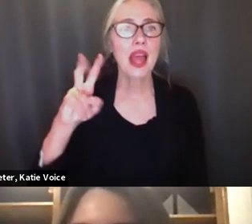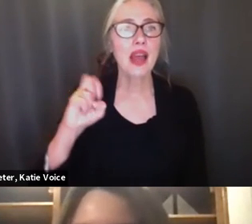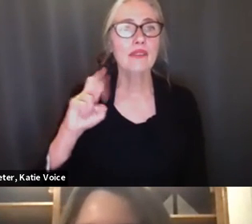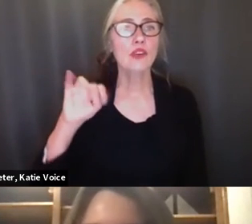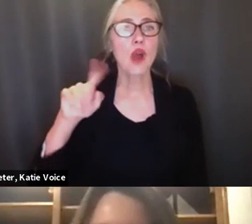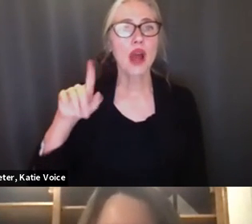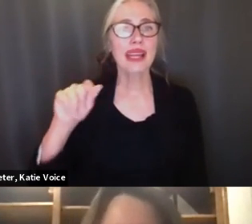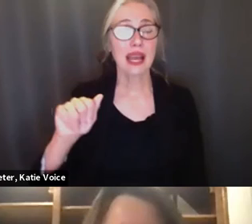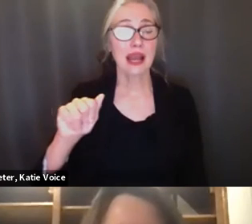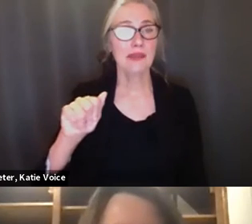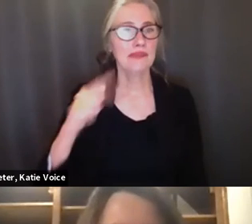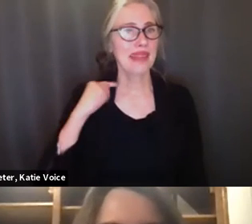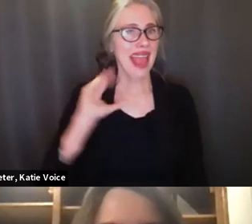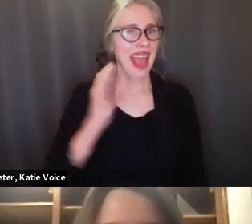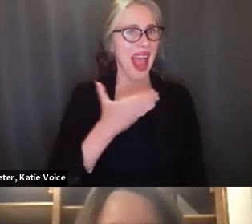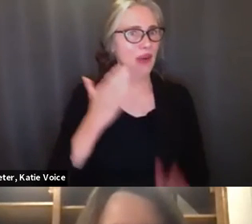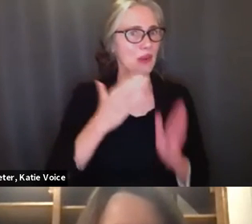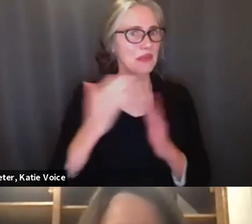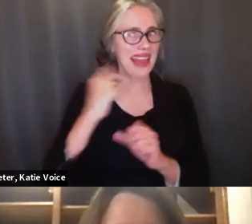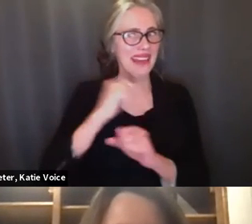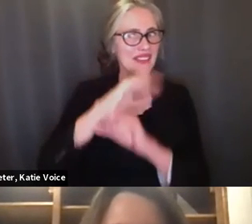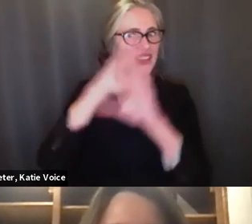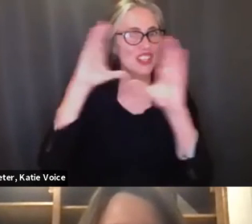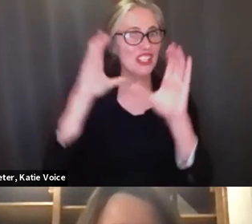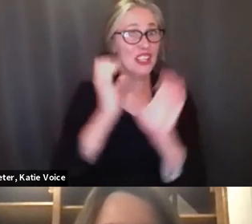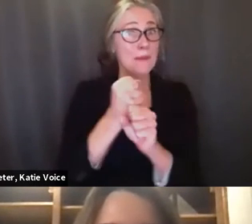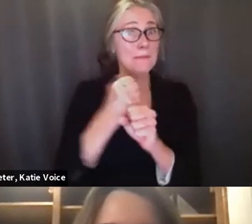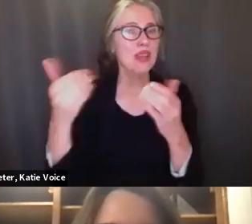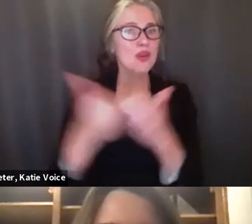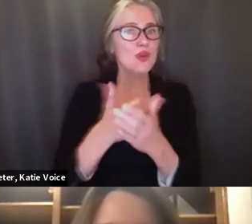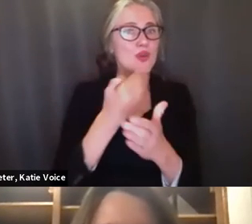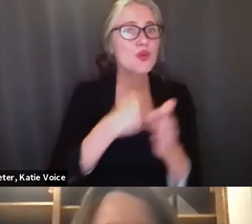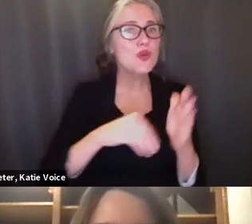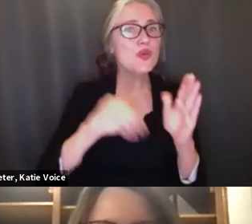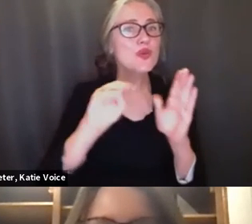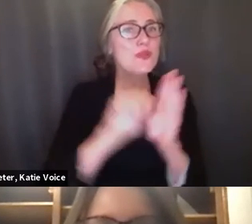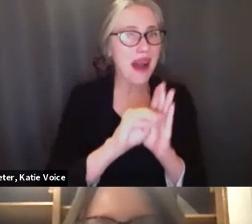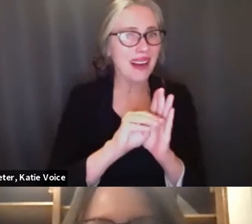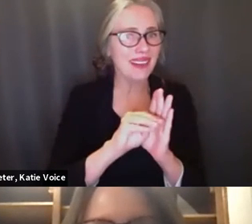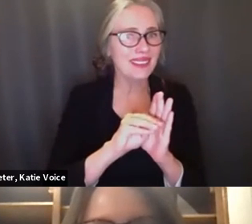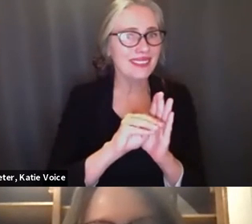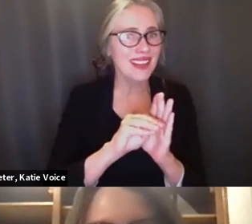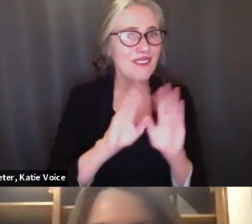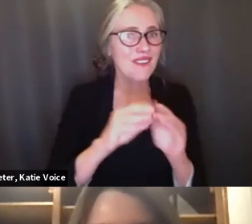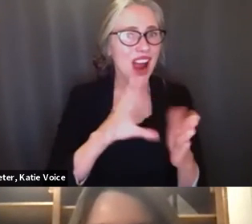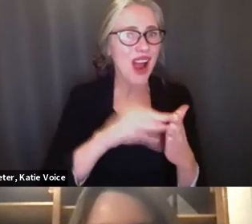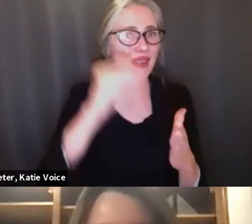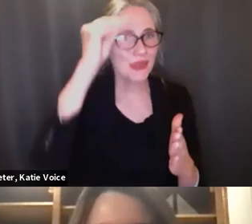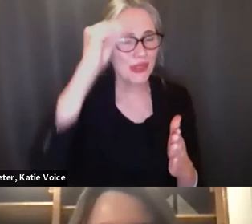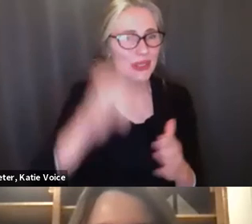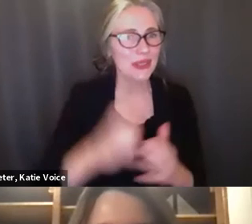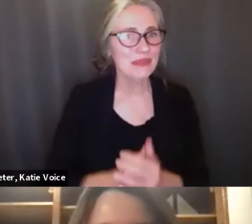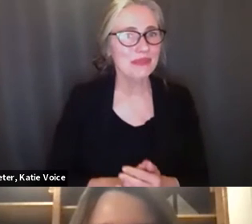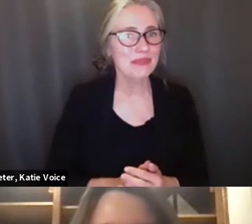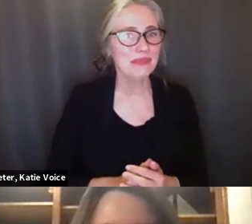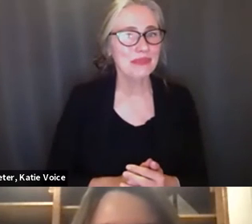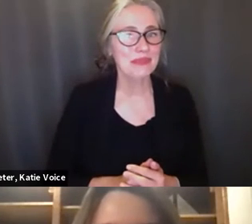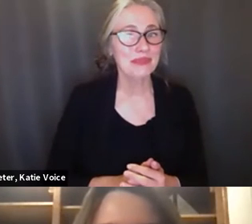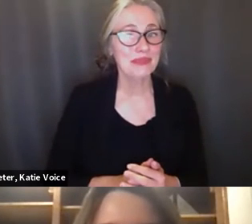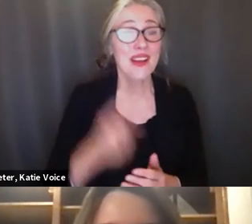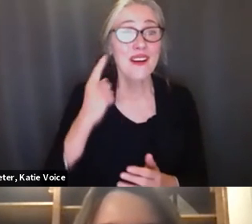Nuestra visión para este plan es crear un nuevo modelo, uno que trate los problemas de equidad y de